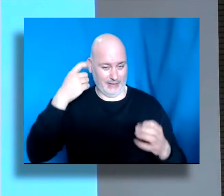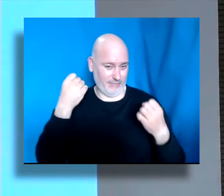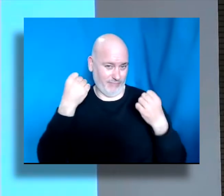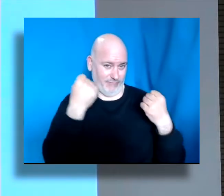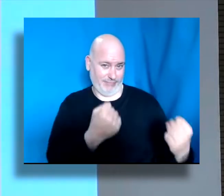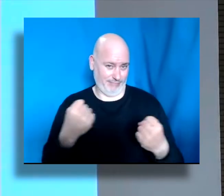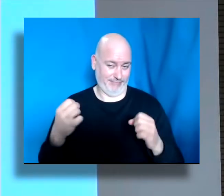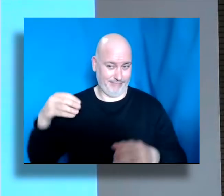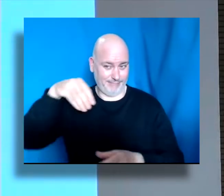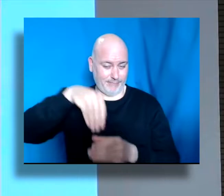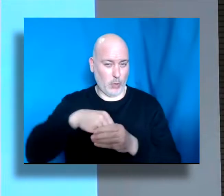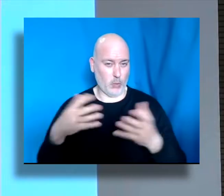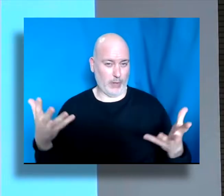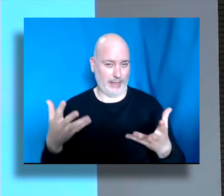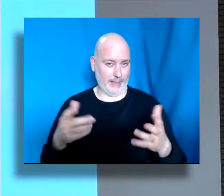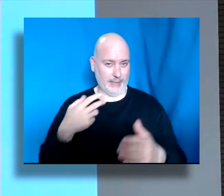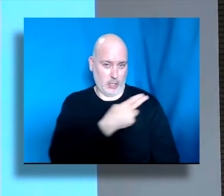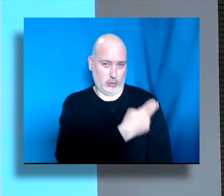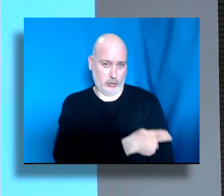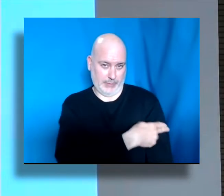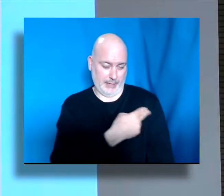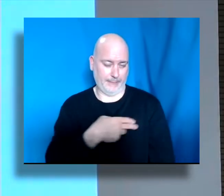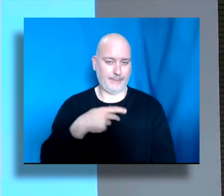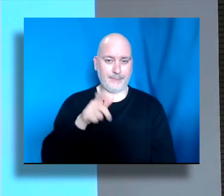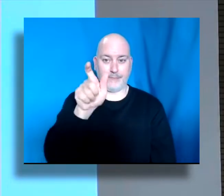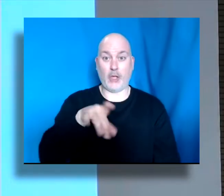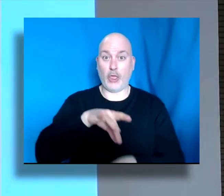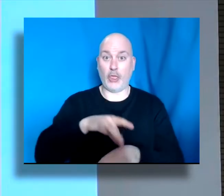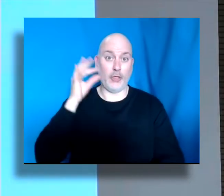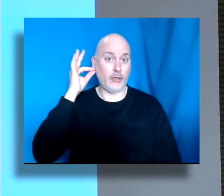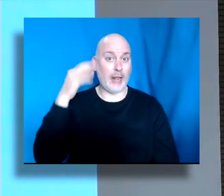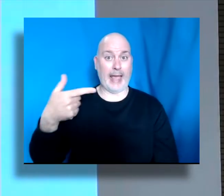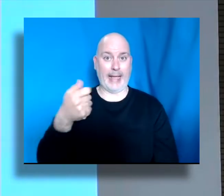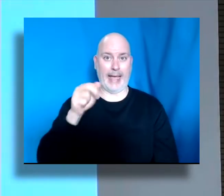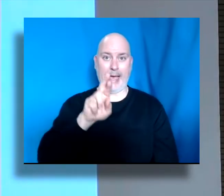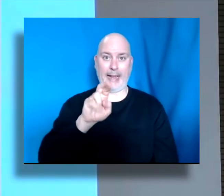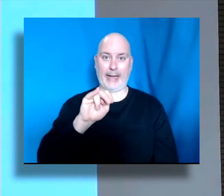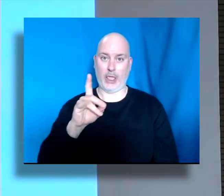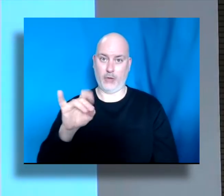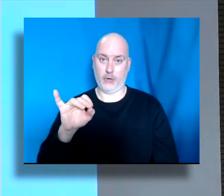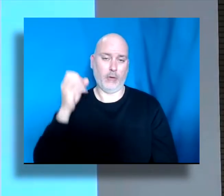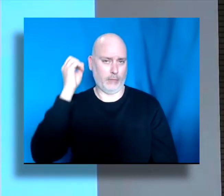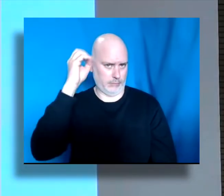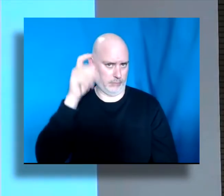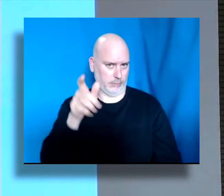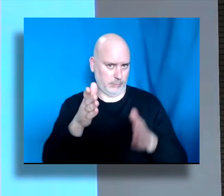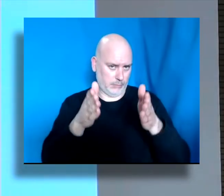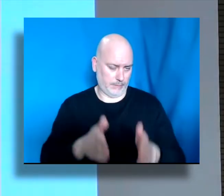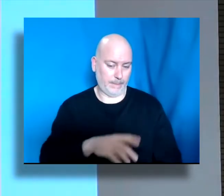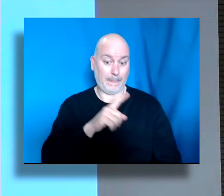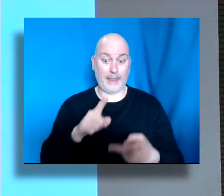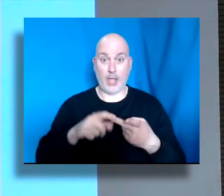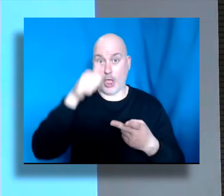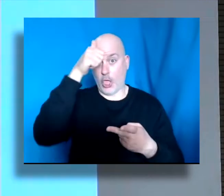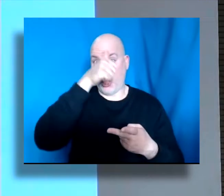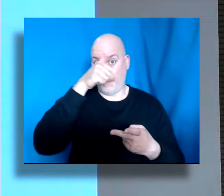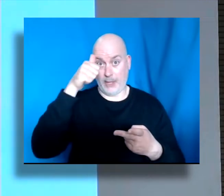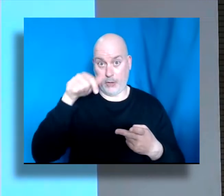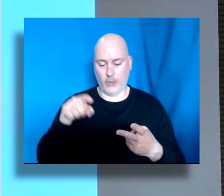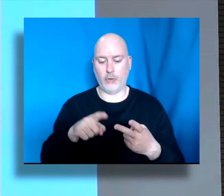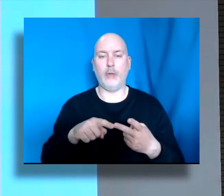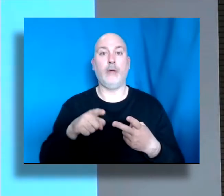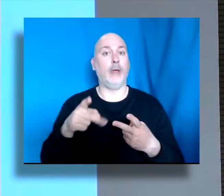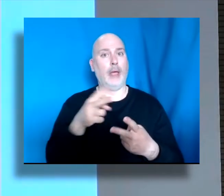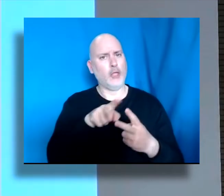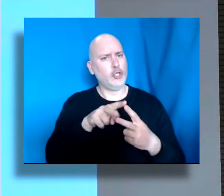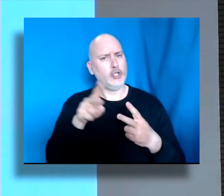del hospital, que son la doctora Roser Garrido, que era la presentación, y la doctora Araceli Domingo, que las dos, ambas han participado